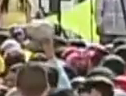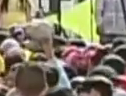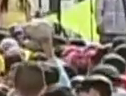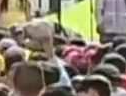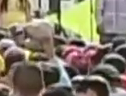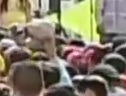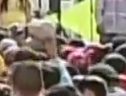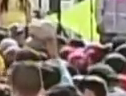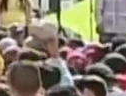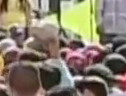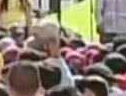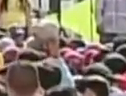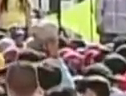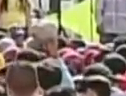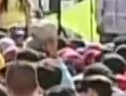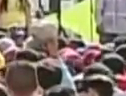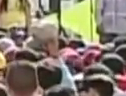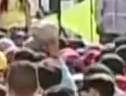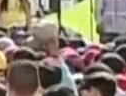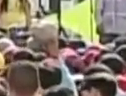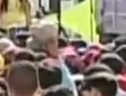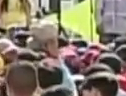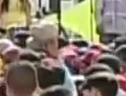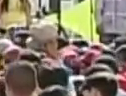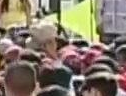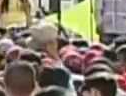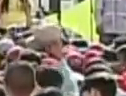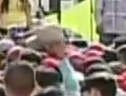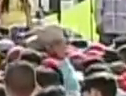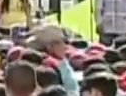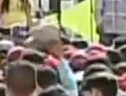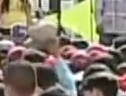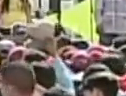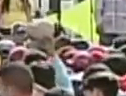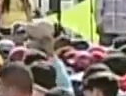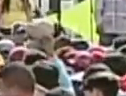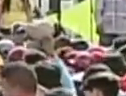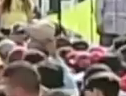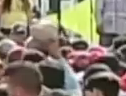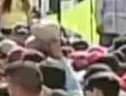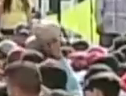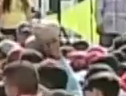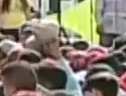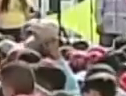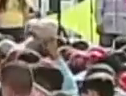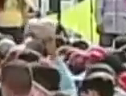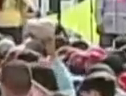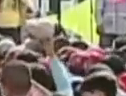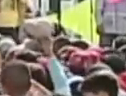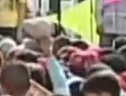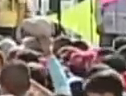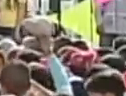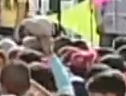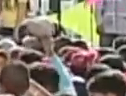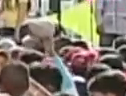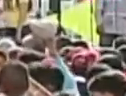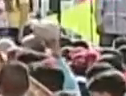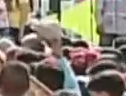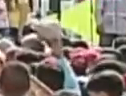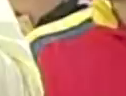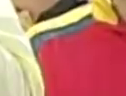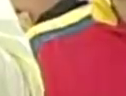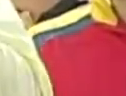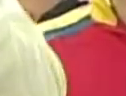y llevar ustedes el papel, el volante, el afiche, el cartelón y la